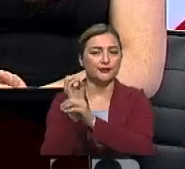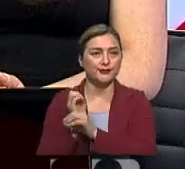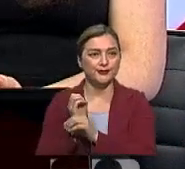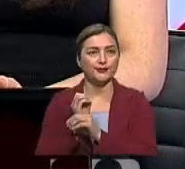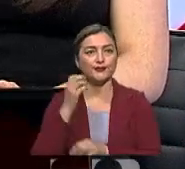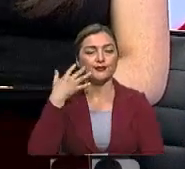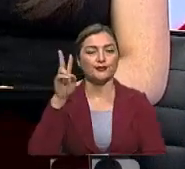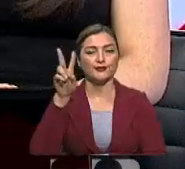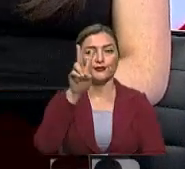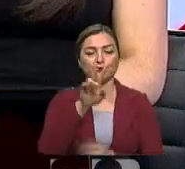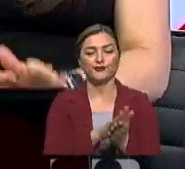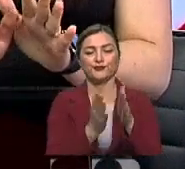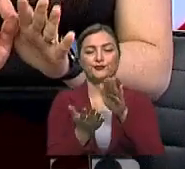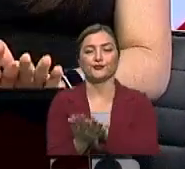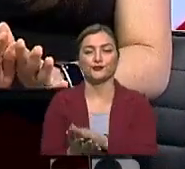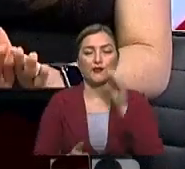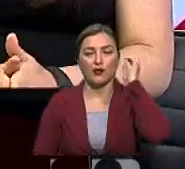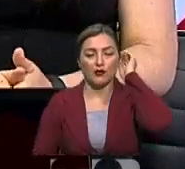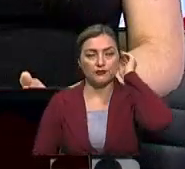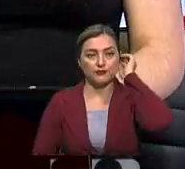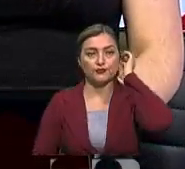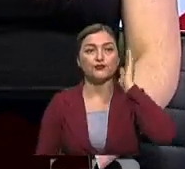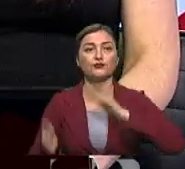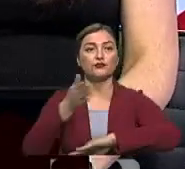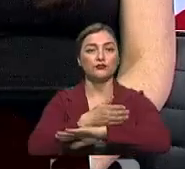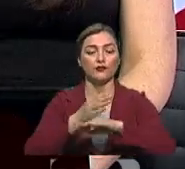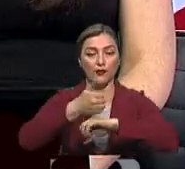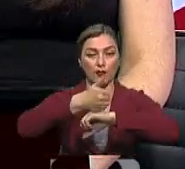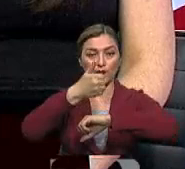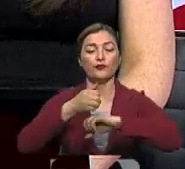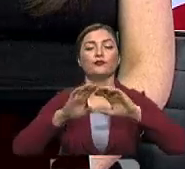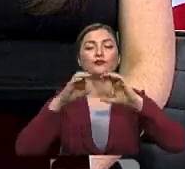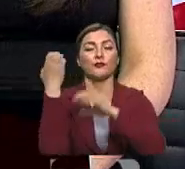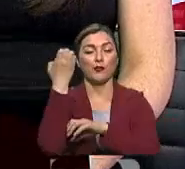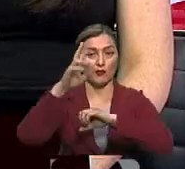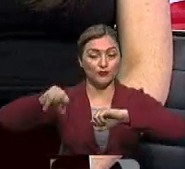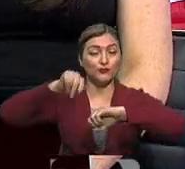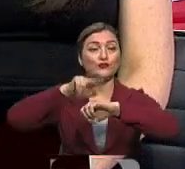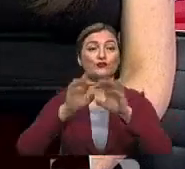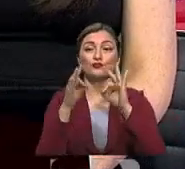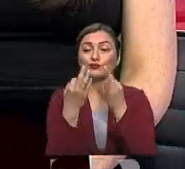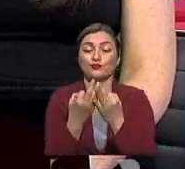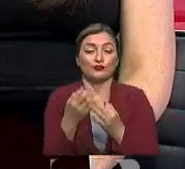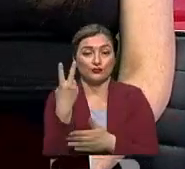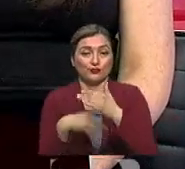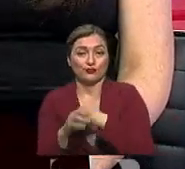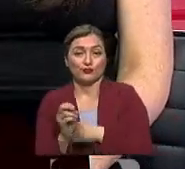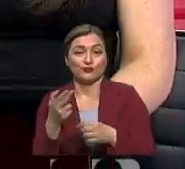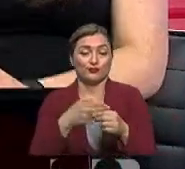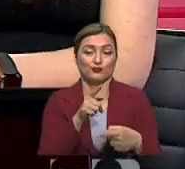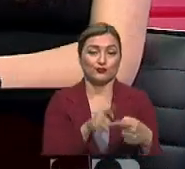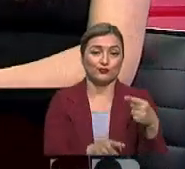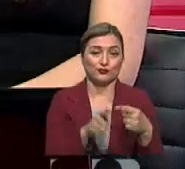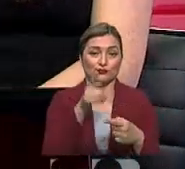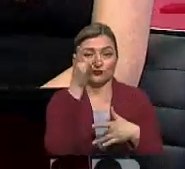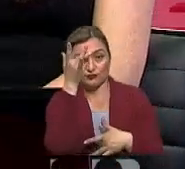a partir del 22 de noviembre, previa autorización del COE Nacional. Las familias cuyos hijos no puedan acogerse a la presencialidad